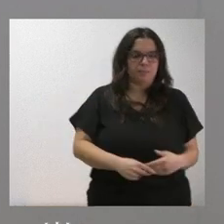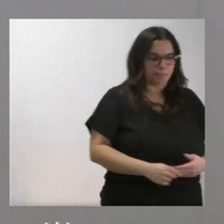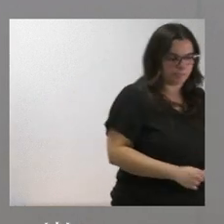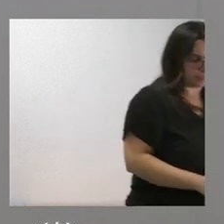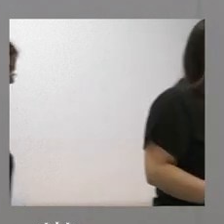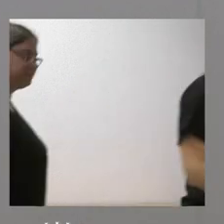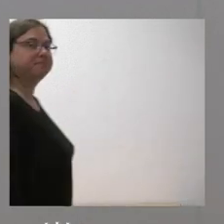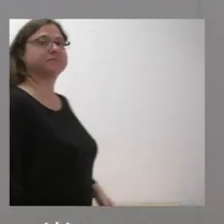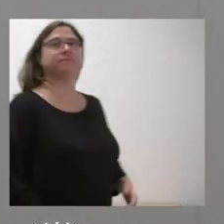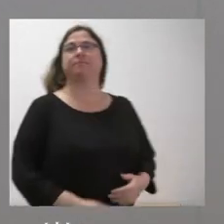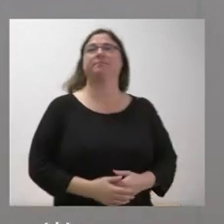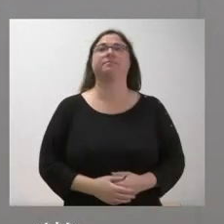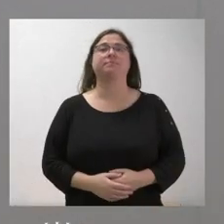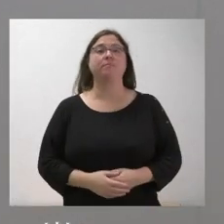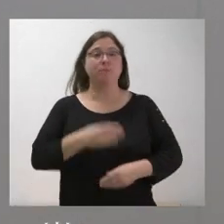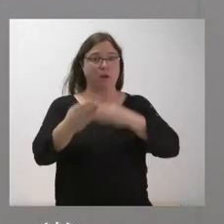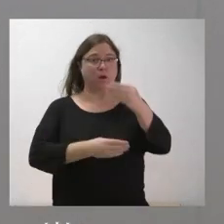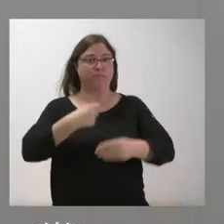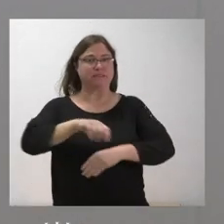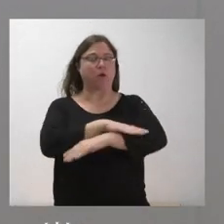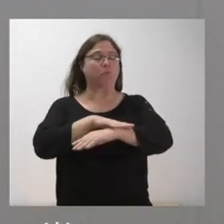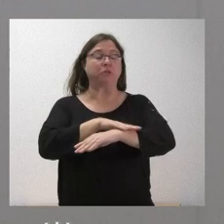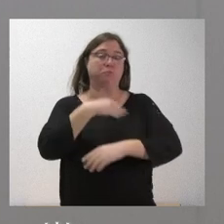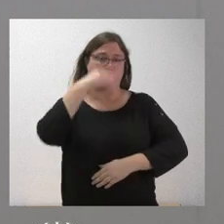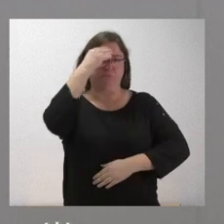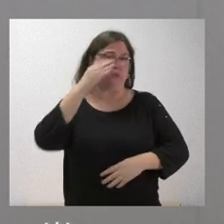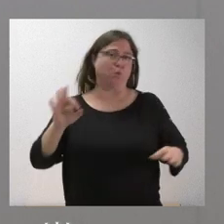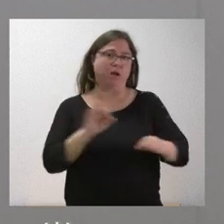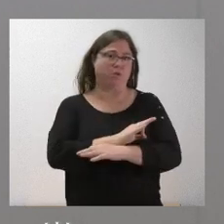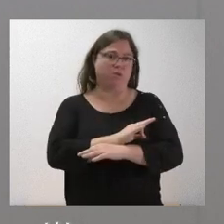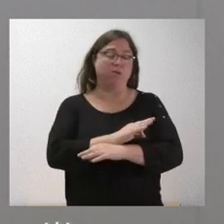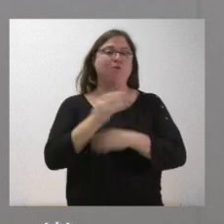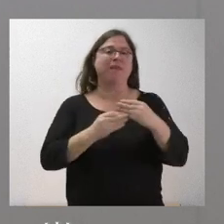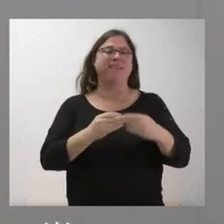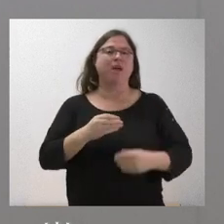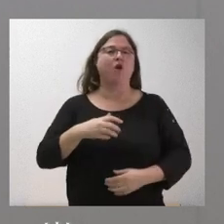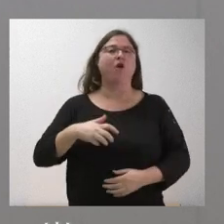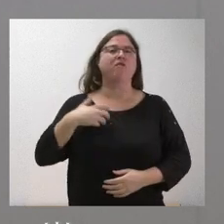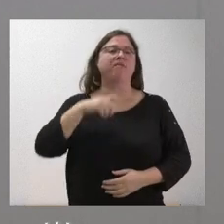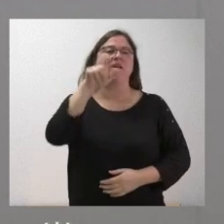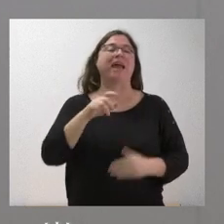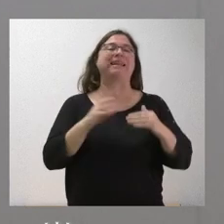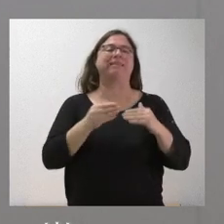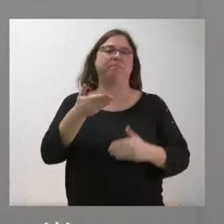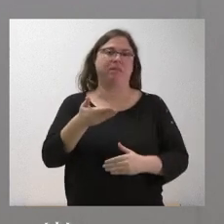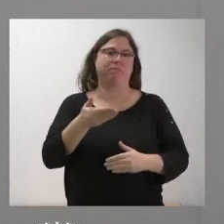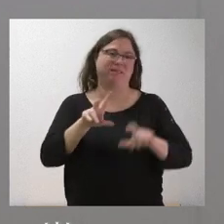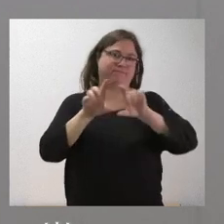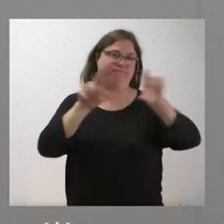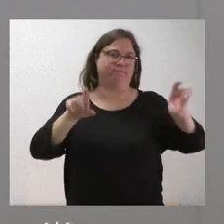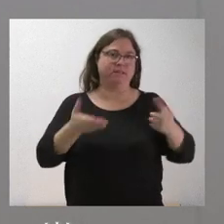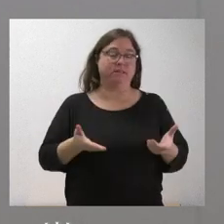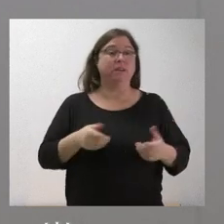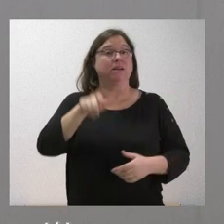presidente del gobierno me parece un error que es ofender a nuestros principales clientes desde el punto de vista empresarial y ofender a los principales